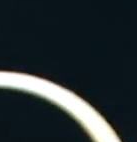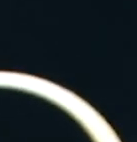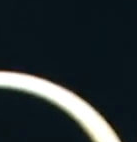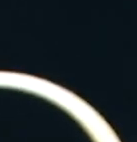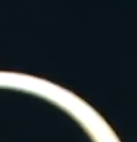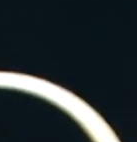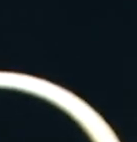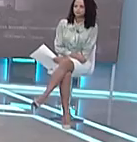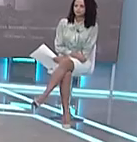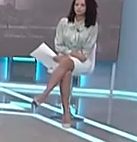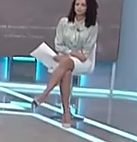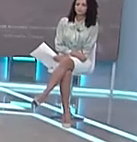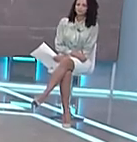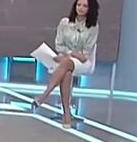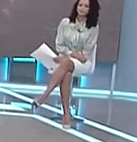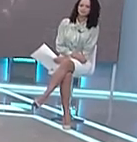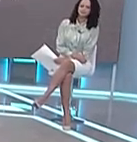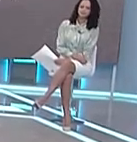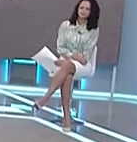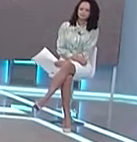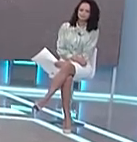de la séptima papeleta?